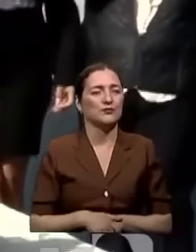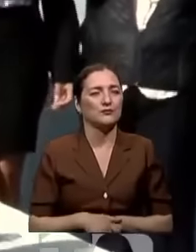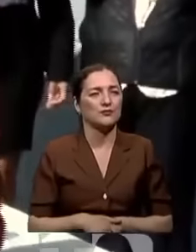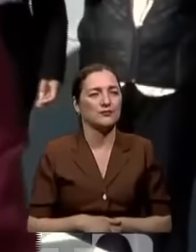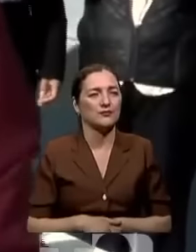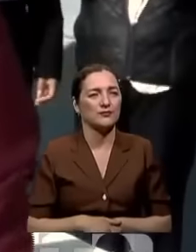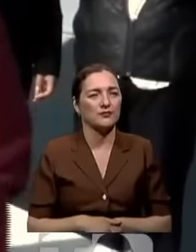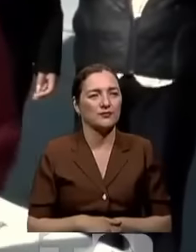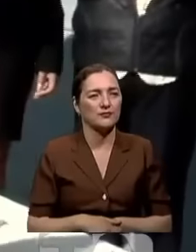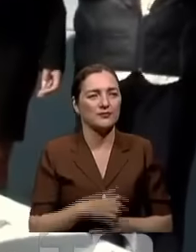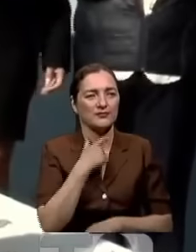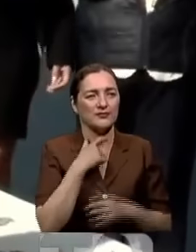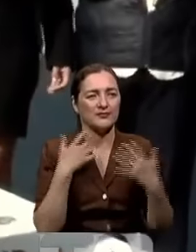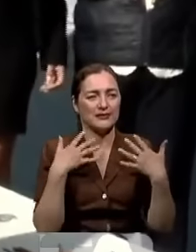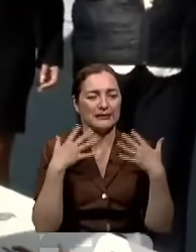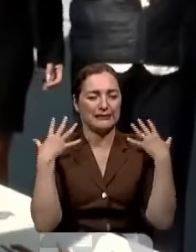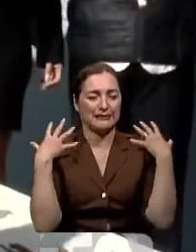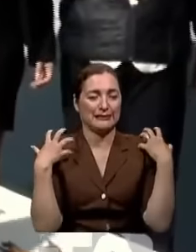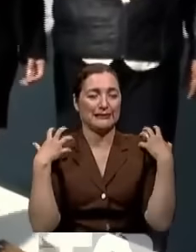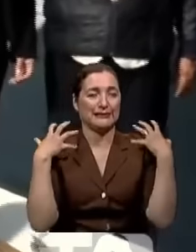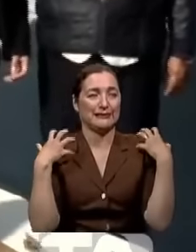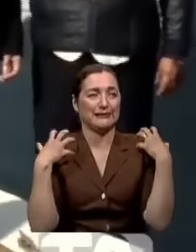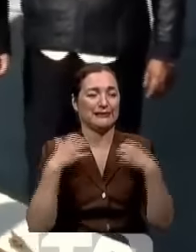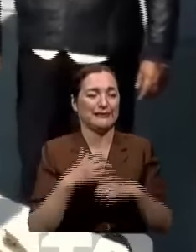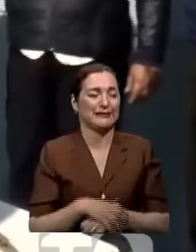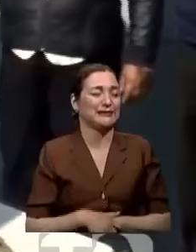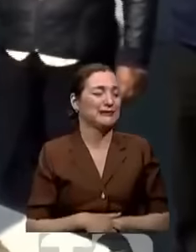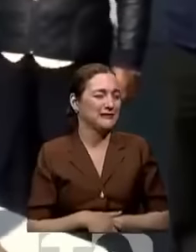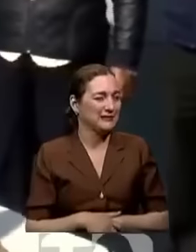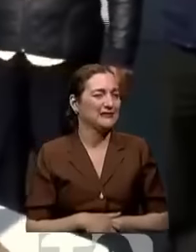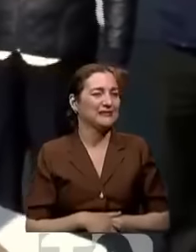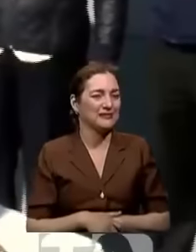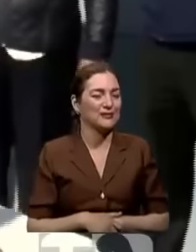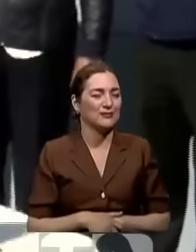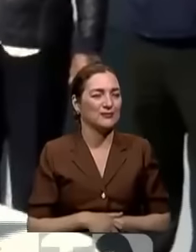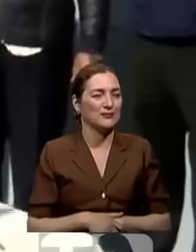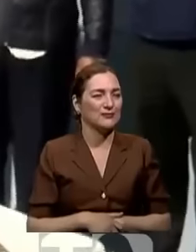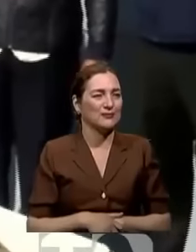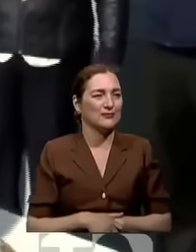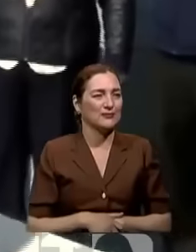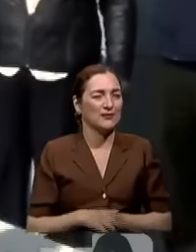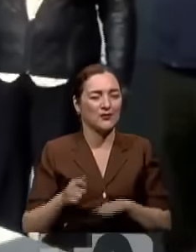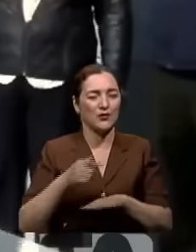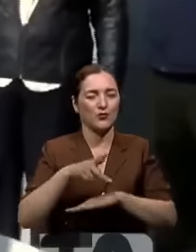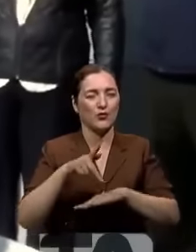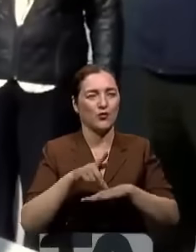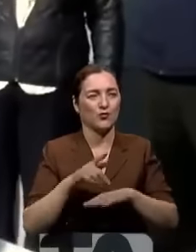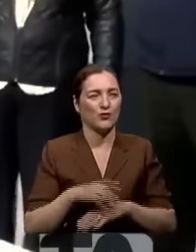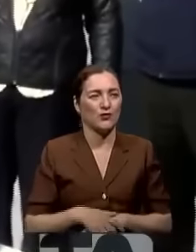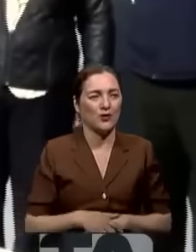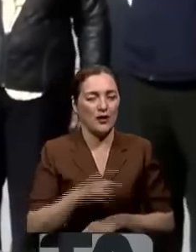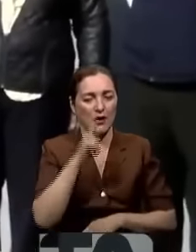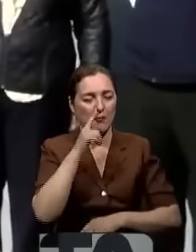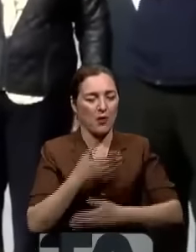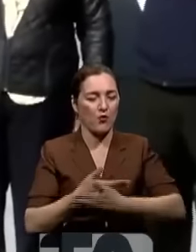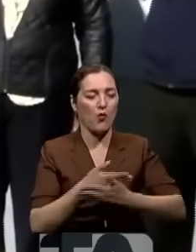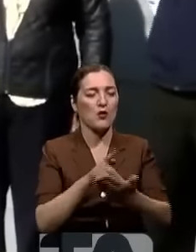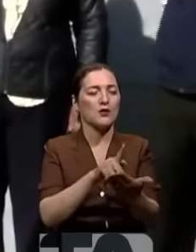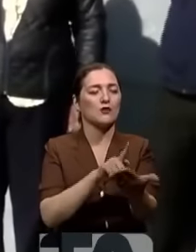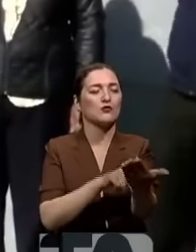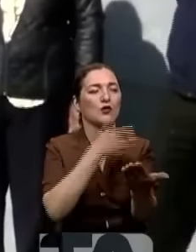hay un ambiente un poquito de nervios, de tensión, seguramente por todo lo que vamos escuchando, chef. Sí, aquí estamos con una guagua tradicional.